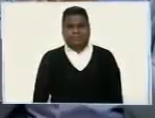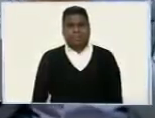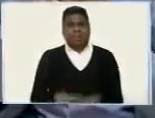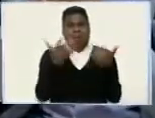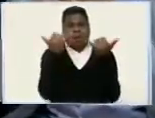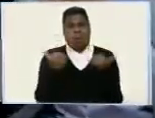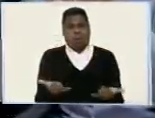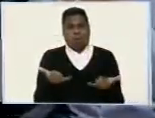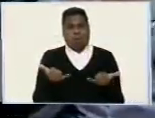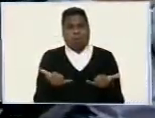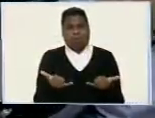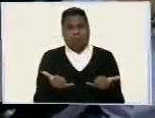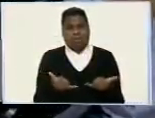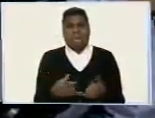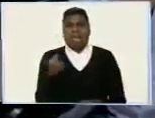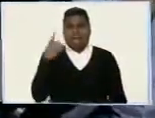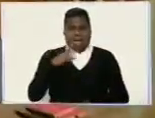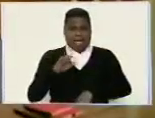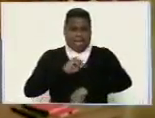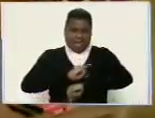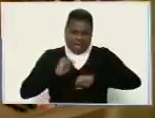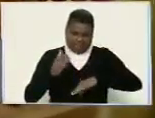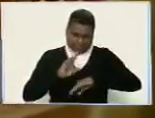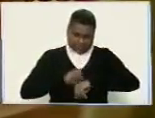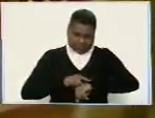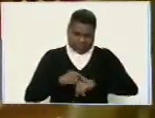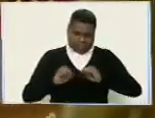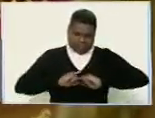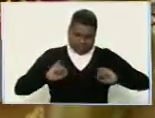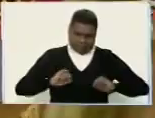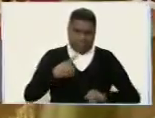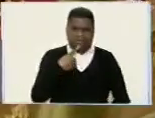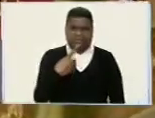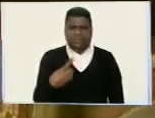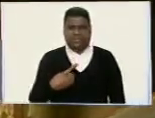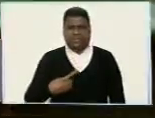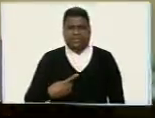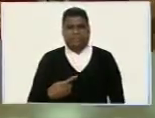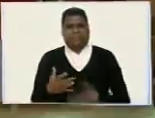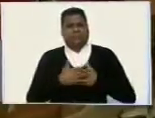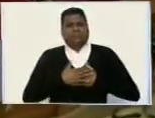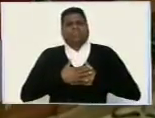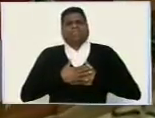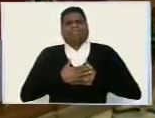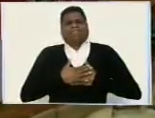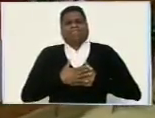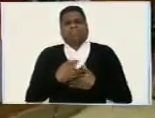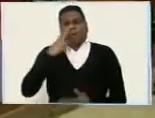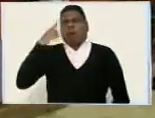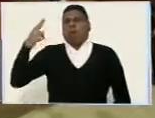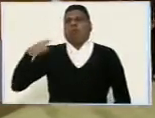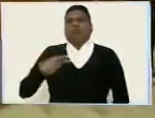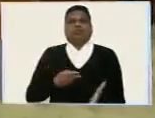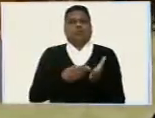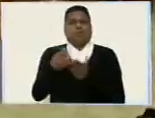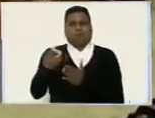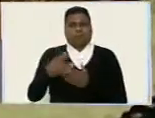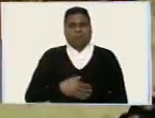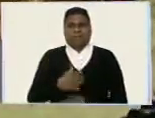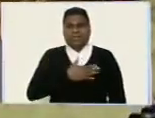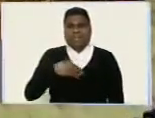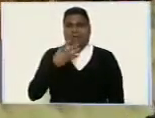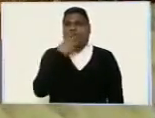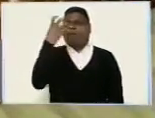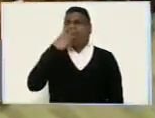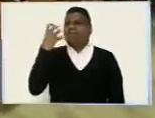Hoy, antes de cerrar, quiero decirles que me llena de orgullo y de honor, y quiero gritarle a los